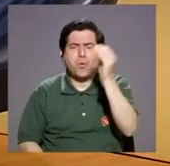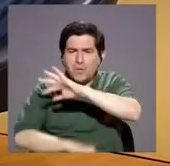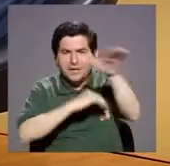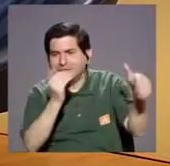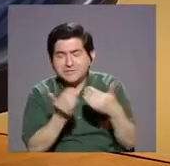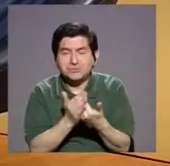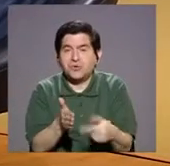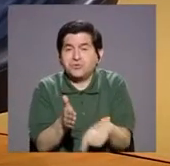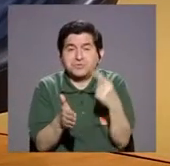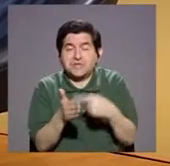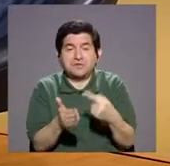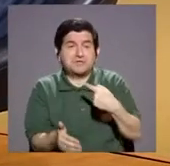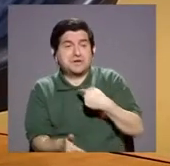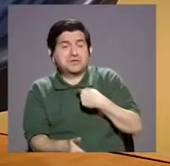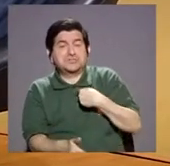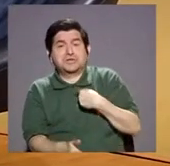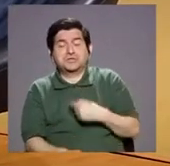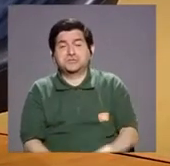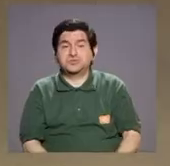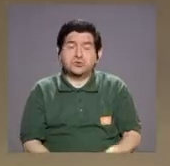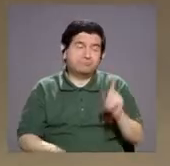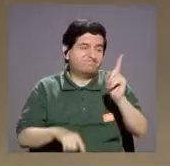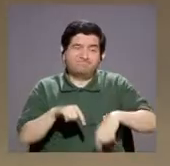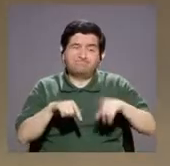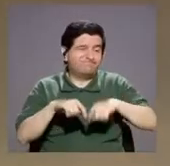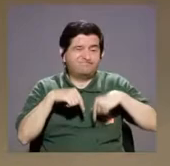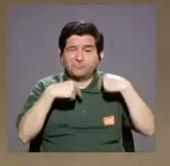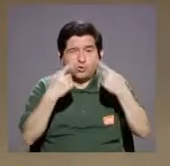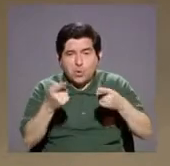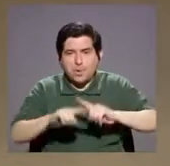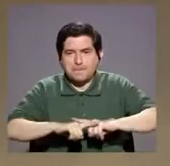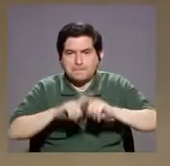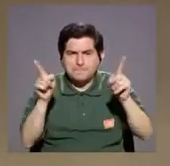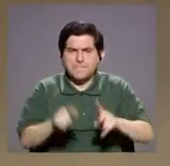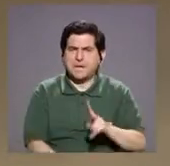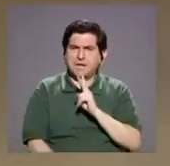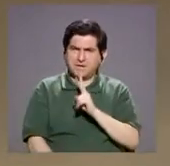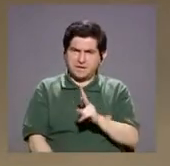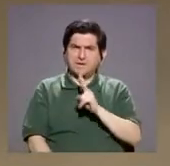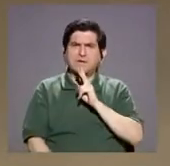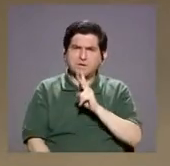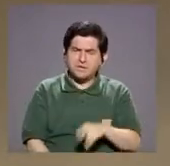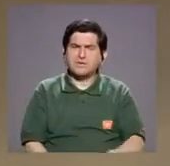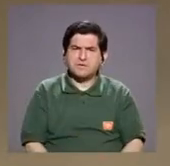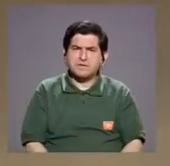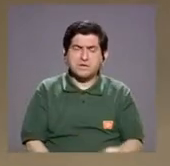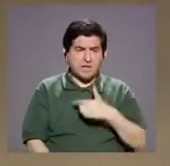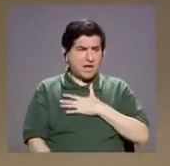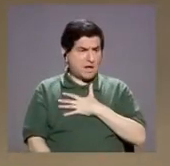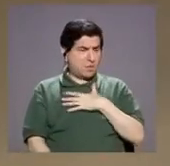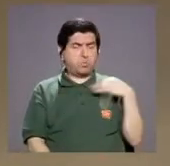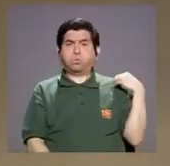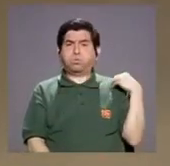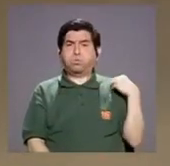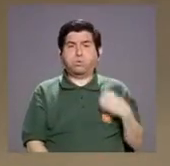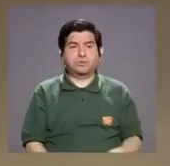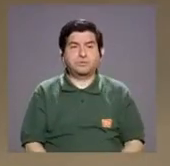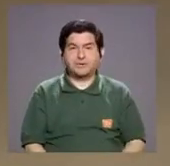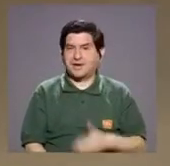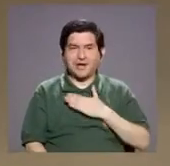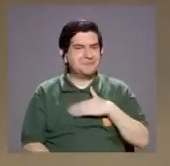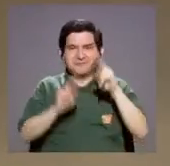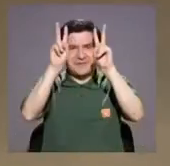algunas veces tuve que faltar pero realmente me fascinó afortunadamente no me hicieron